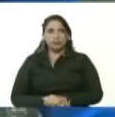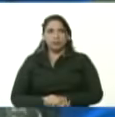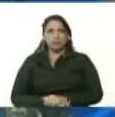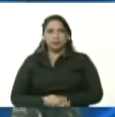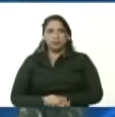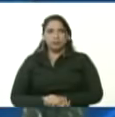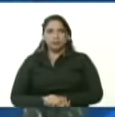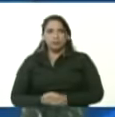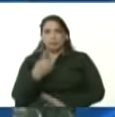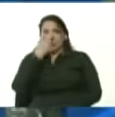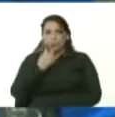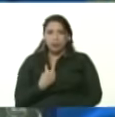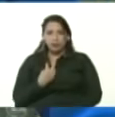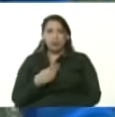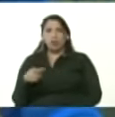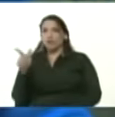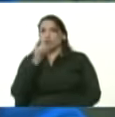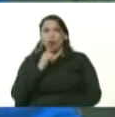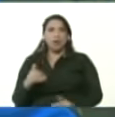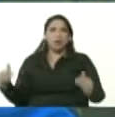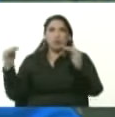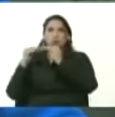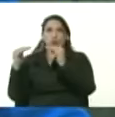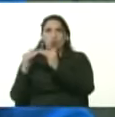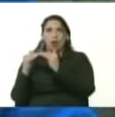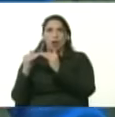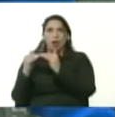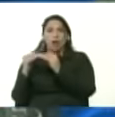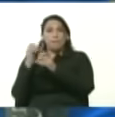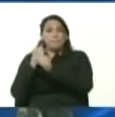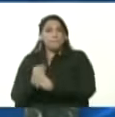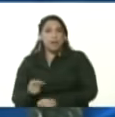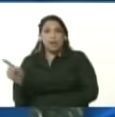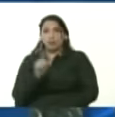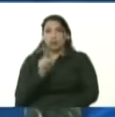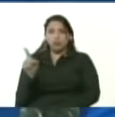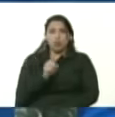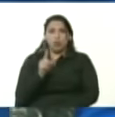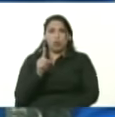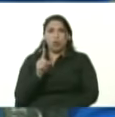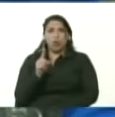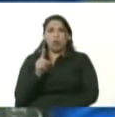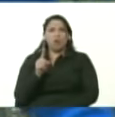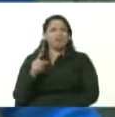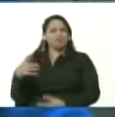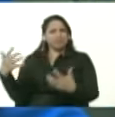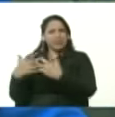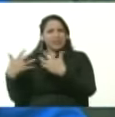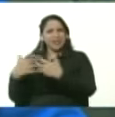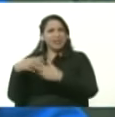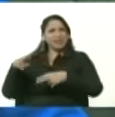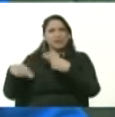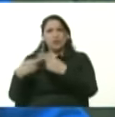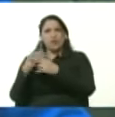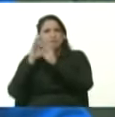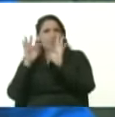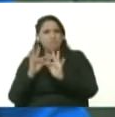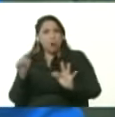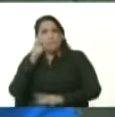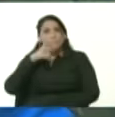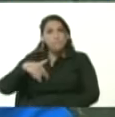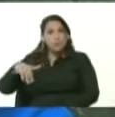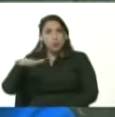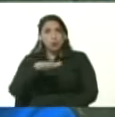pobreza y la desigualdad. Espera no ser involucrados en guerras de ninguna naturaleza. El pueblo de